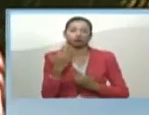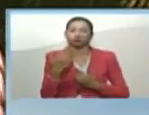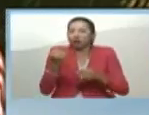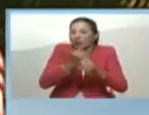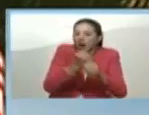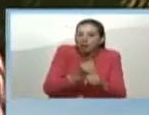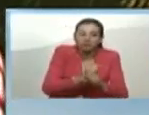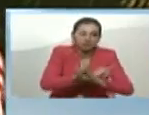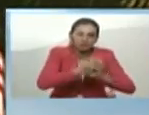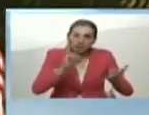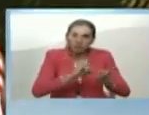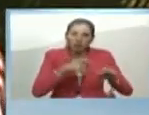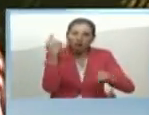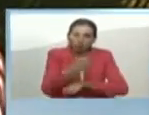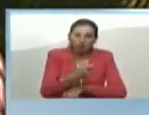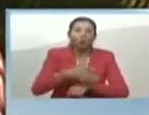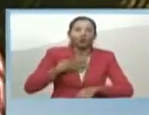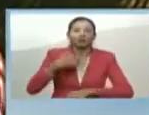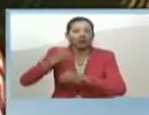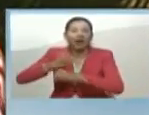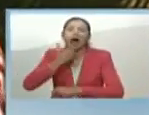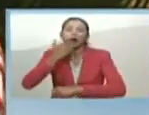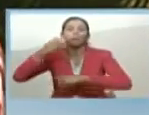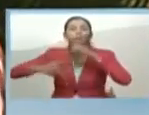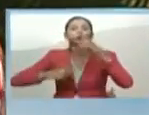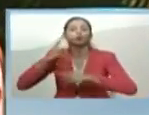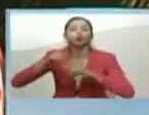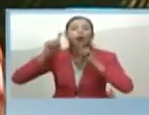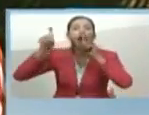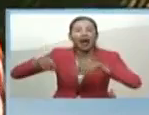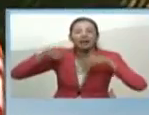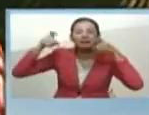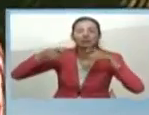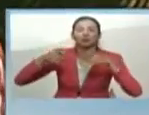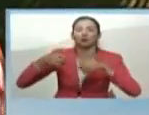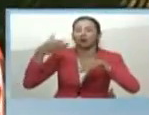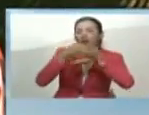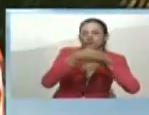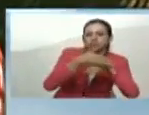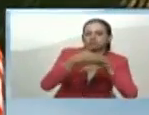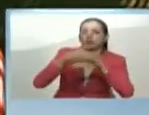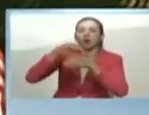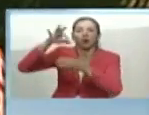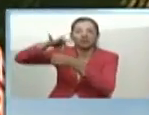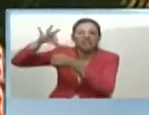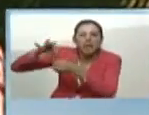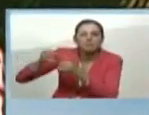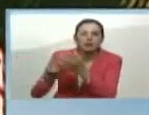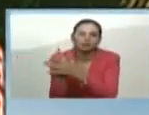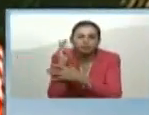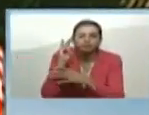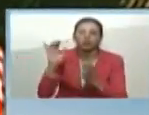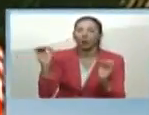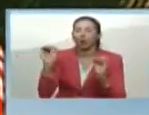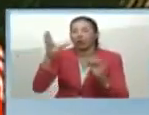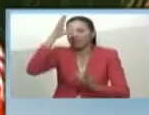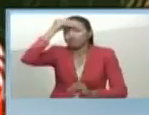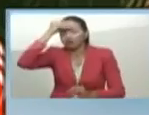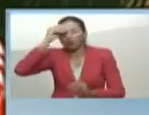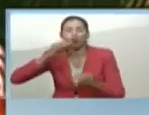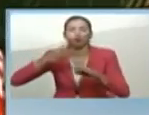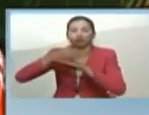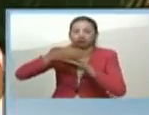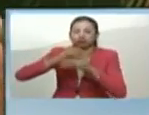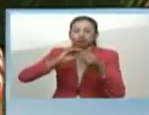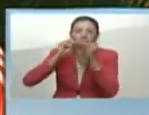produzca arroz caraota para que se meta carpintero y aprenda bien la carpintería y haga unos muebles bien bonitos